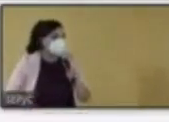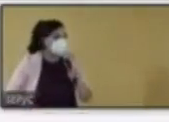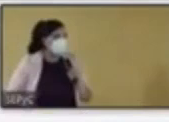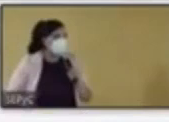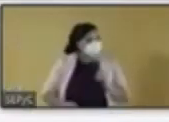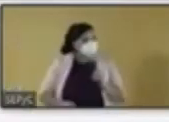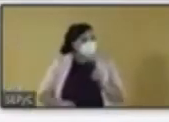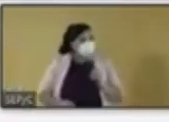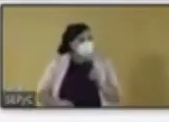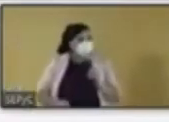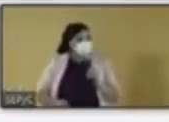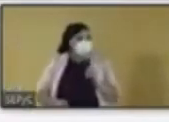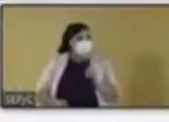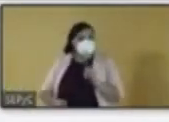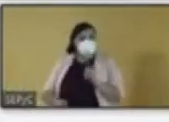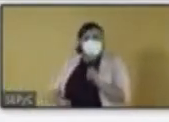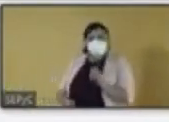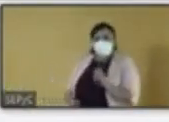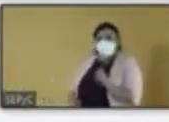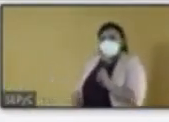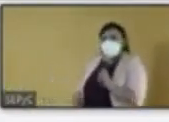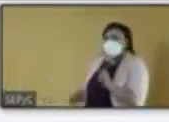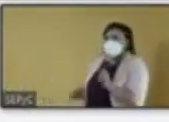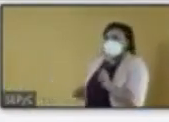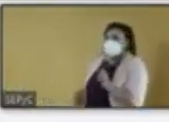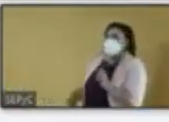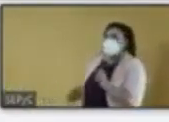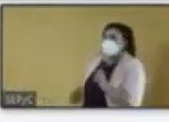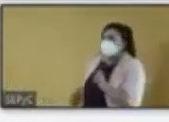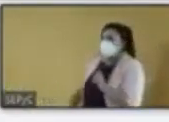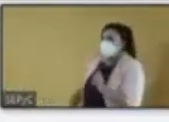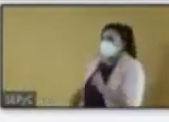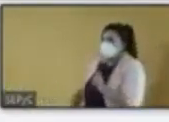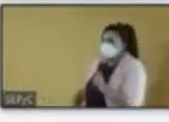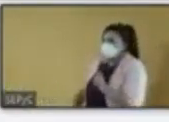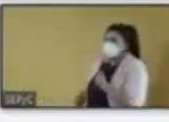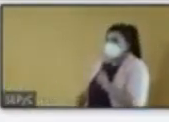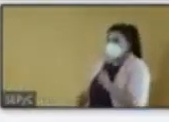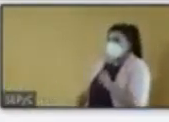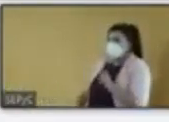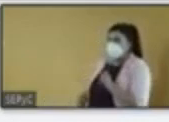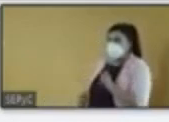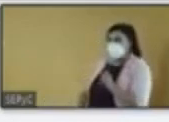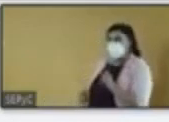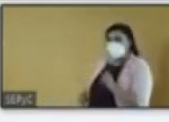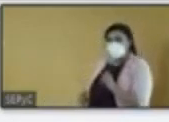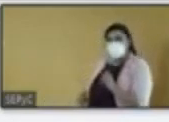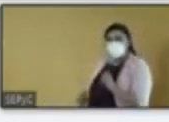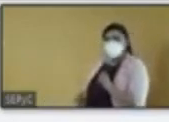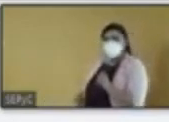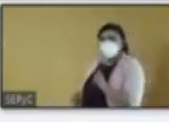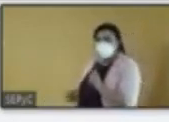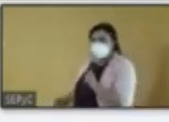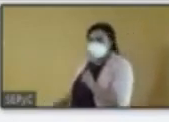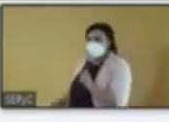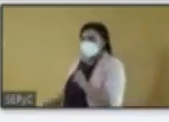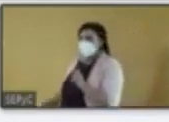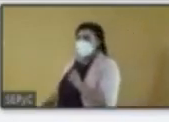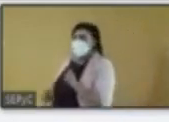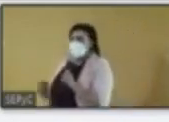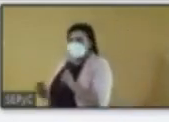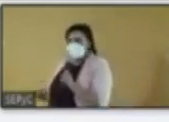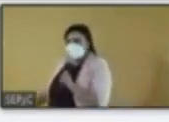iniciar sesión. Recordemos que habíamos realizado ya la inserción o el registro de un usuario, que en este caso es un usuario